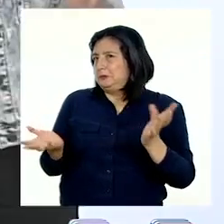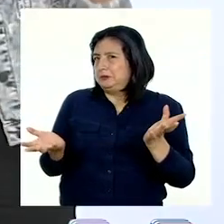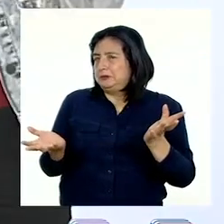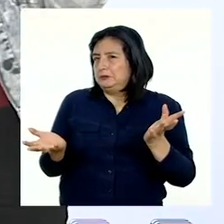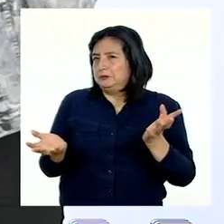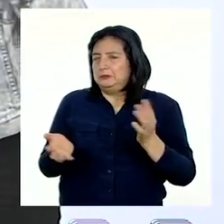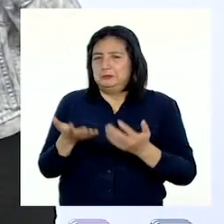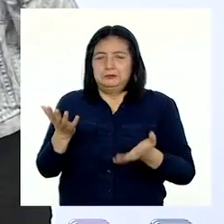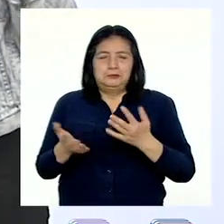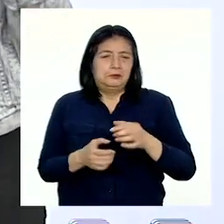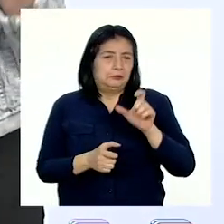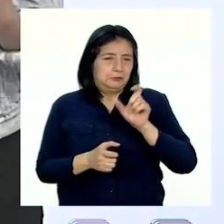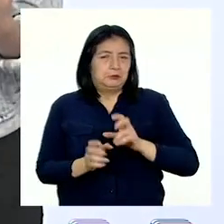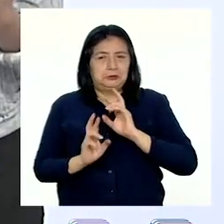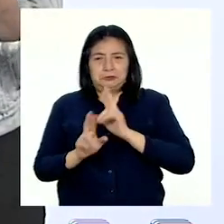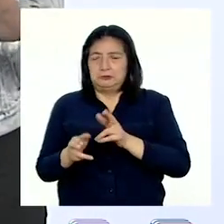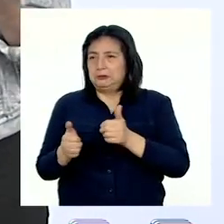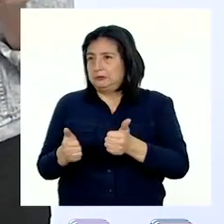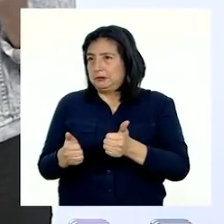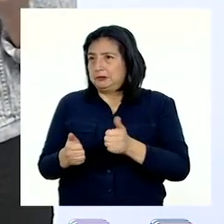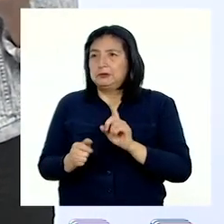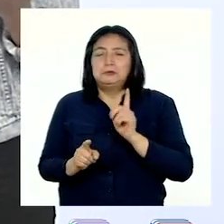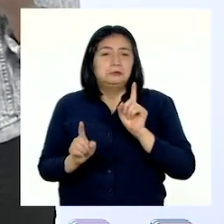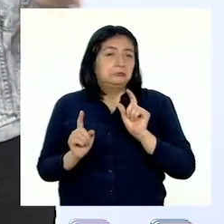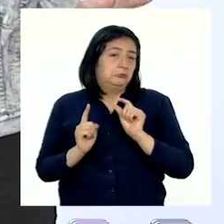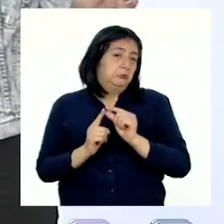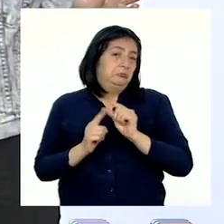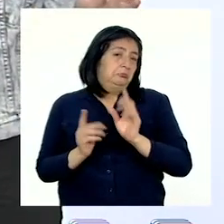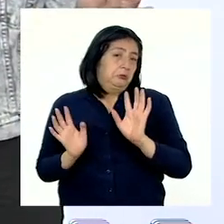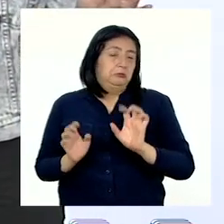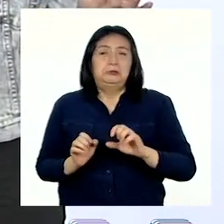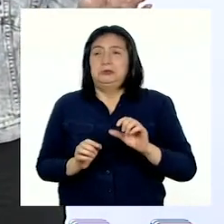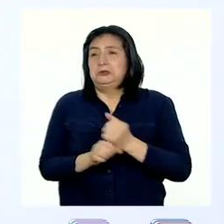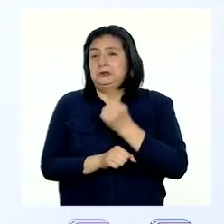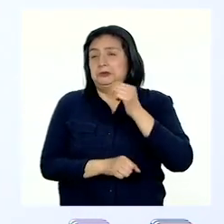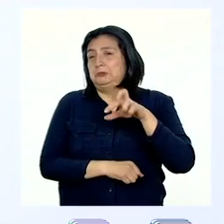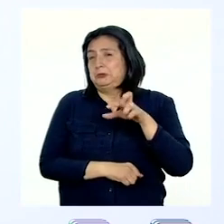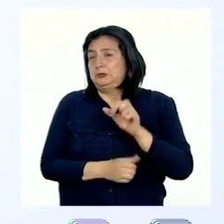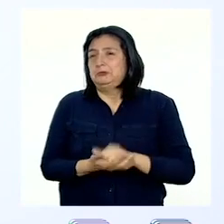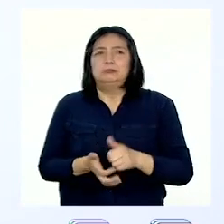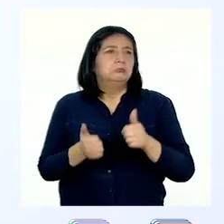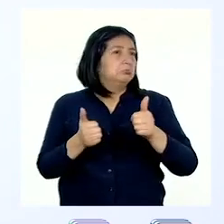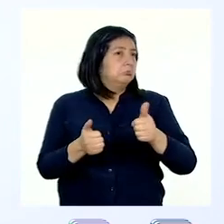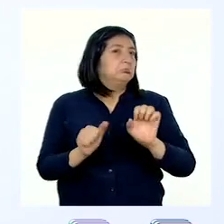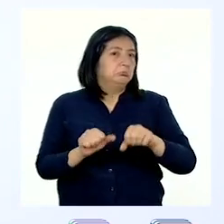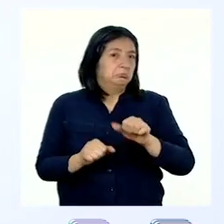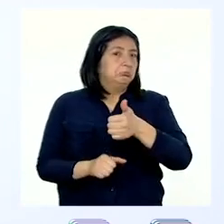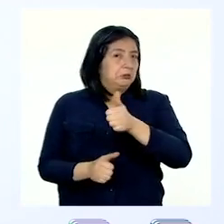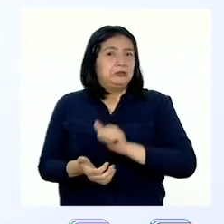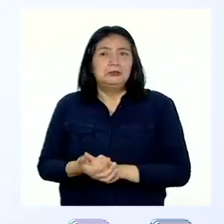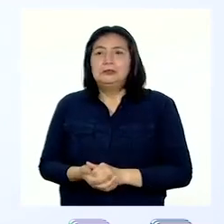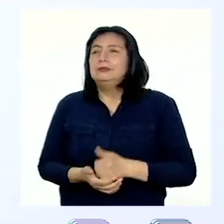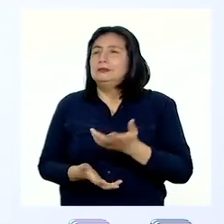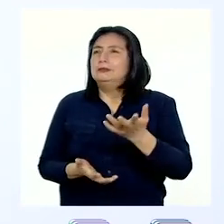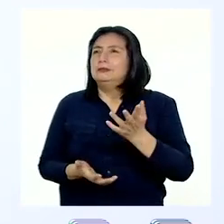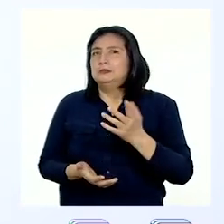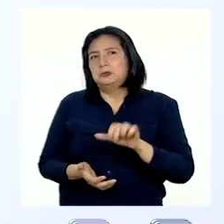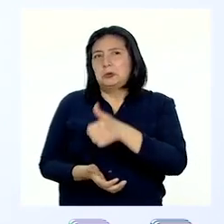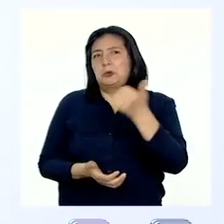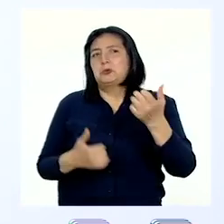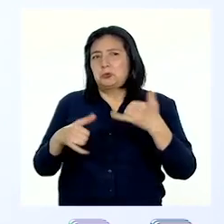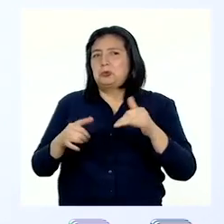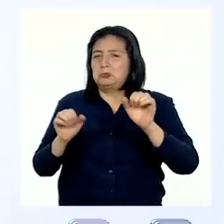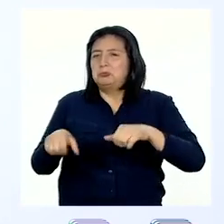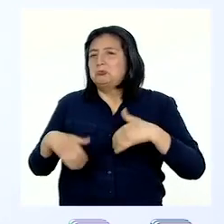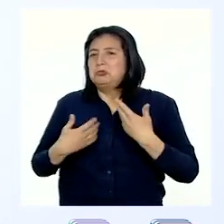tocó. Si el participante responde bien con sus propias palabras, gana un punto. Excelente, Patricia. Es otro juego